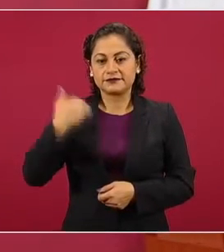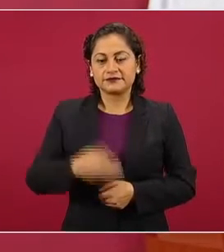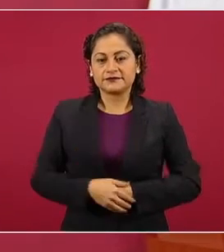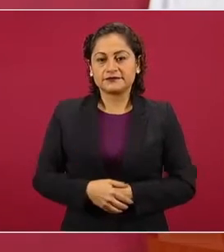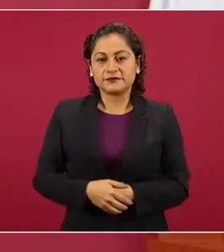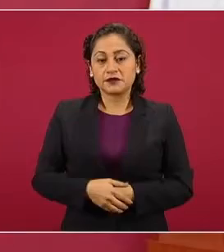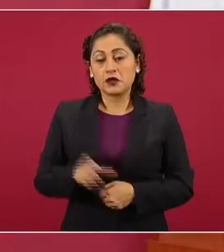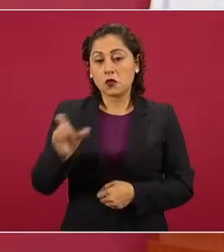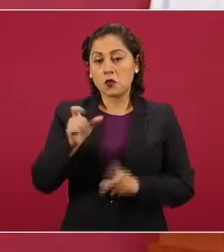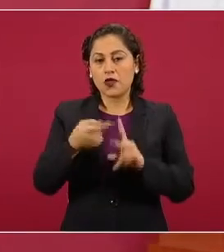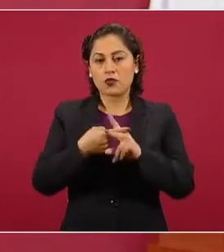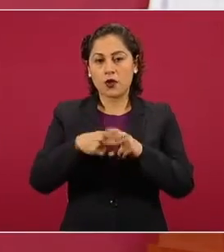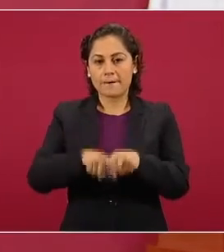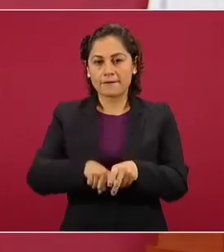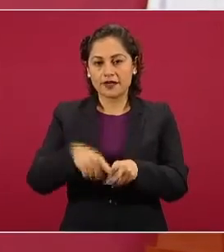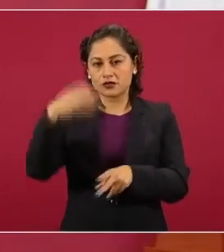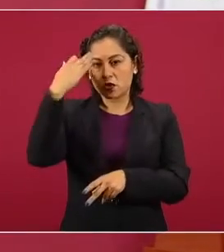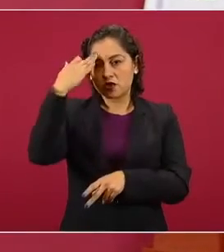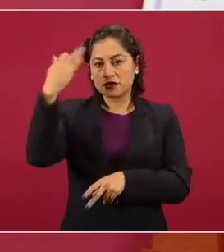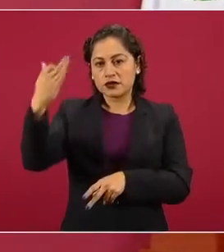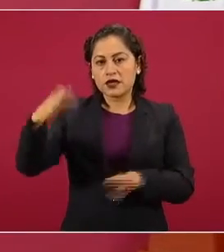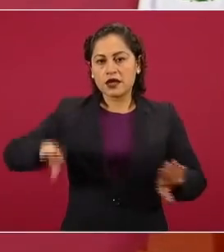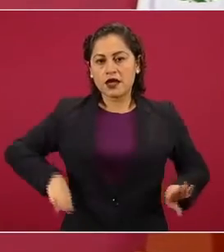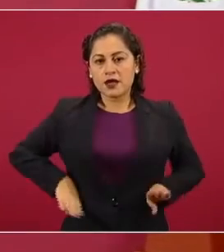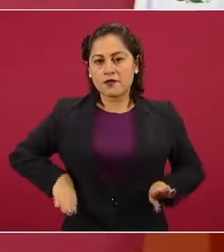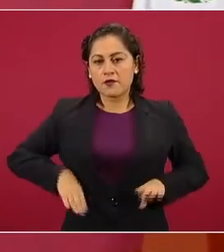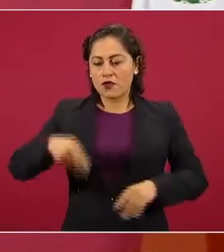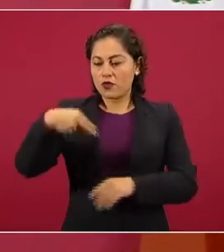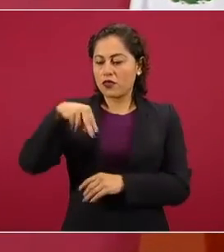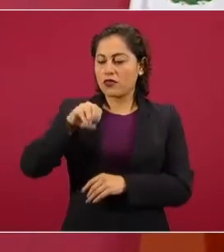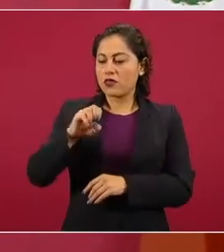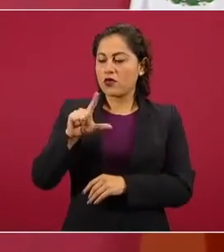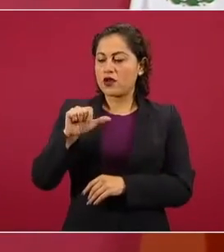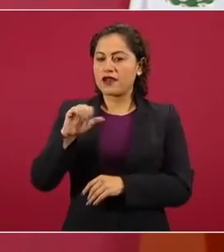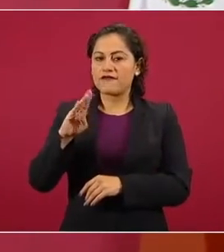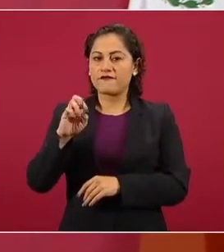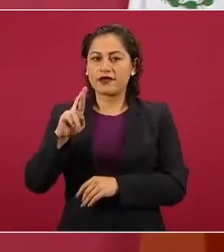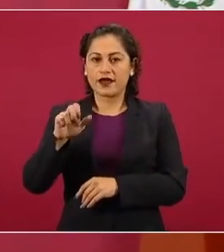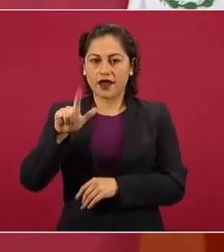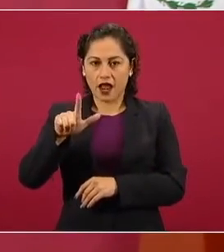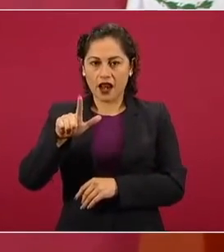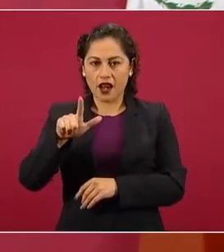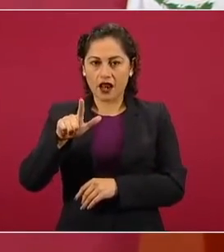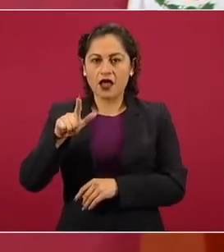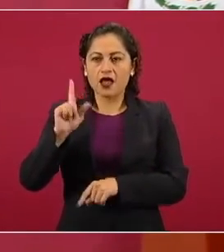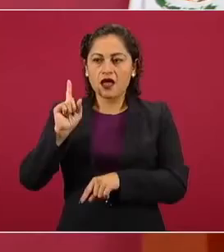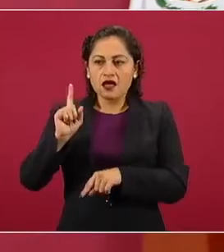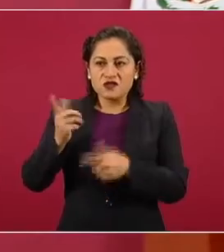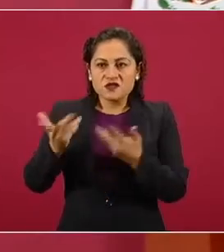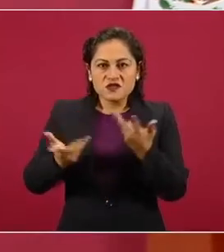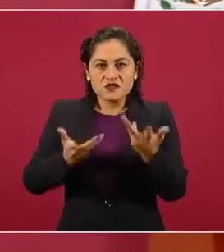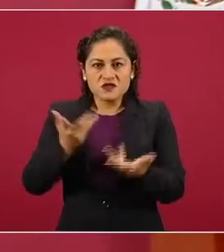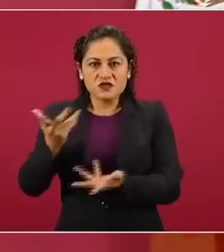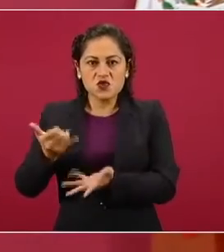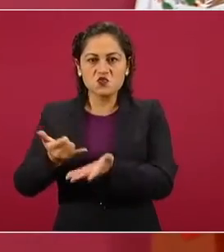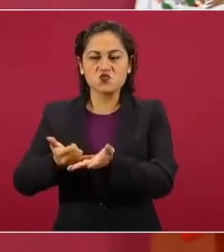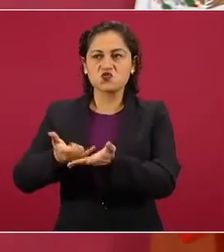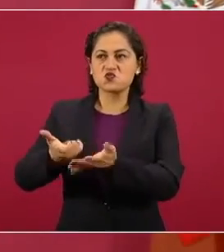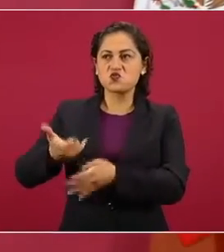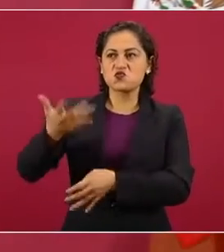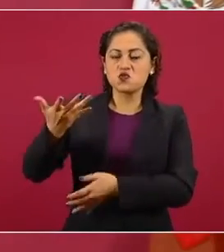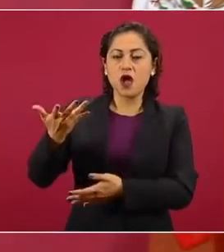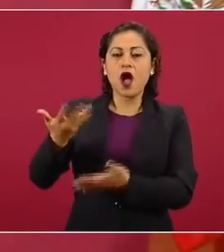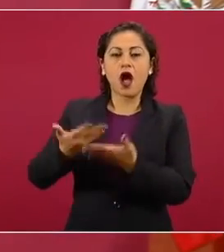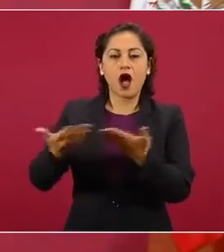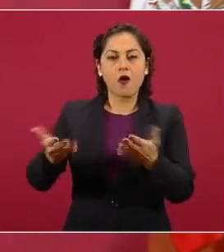periodo neoliberal. Entonces, esa es la información que tenemos sobre